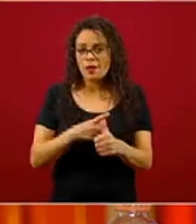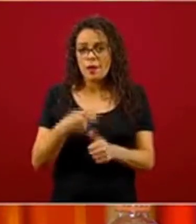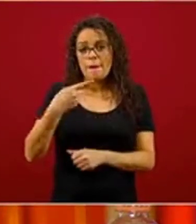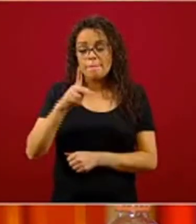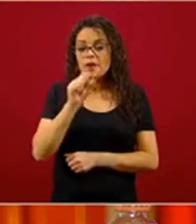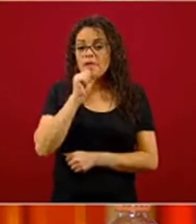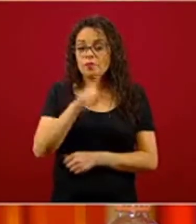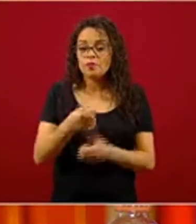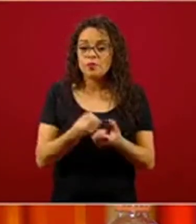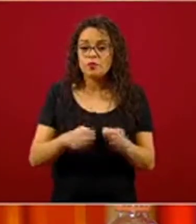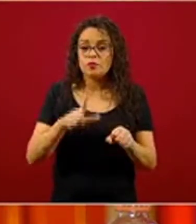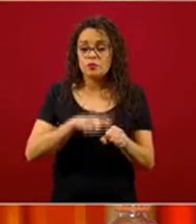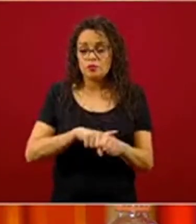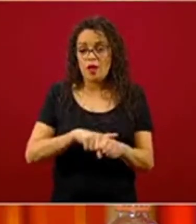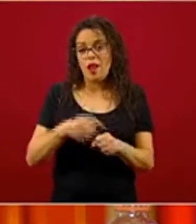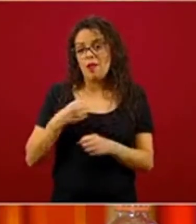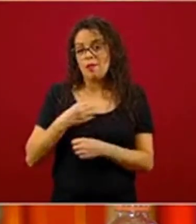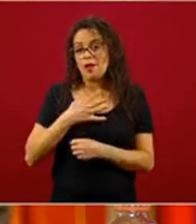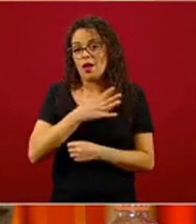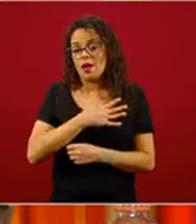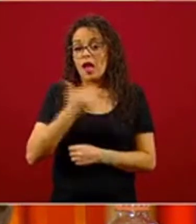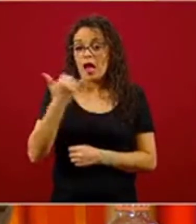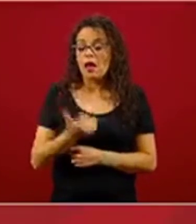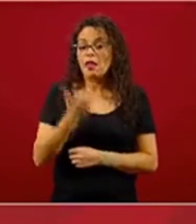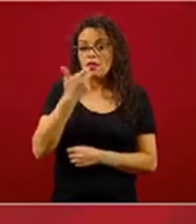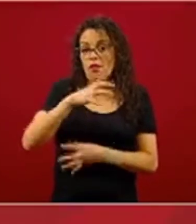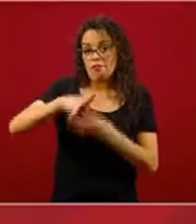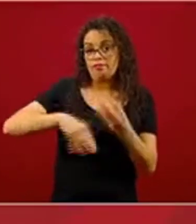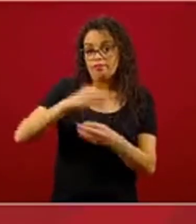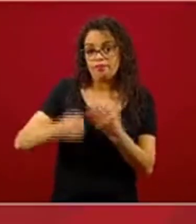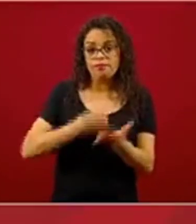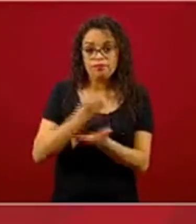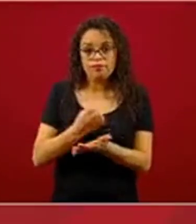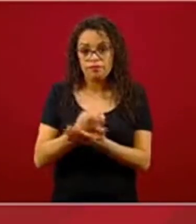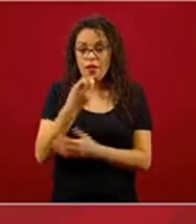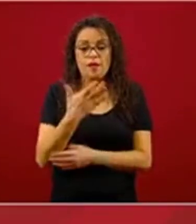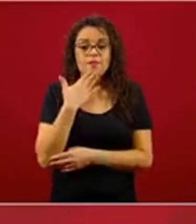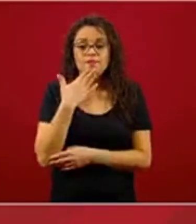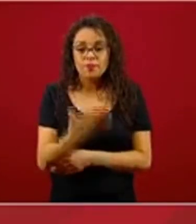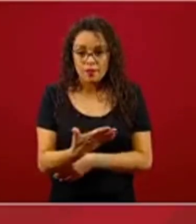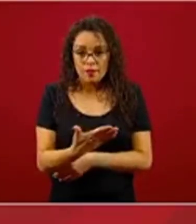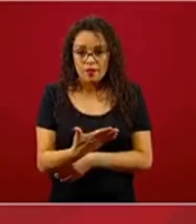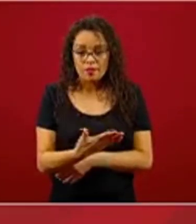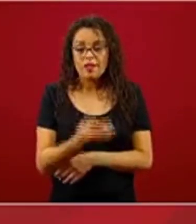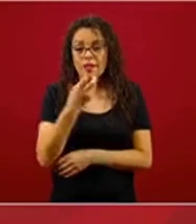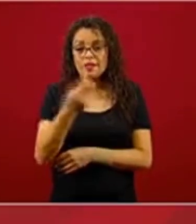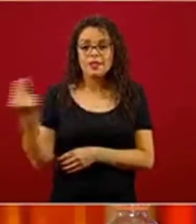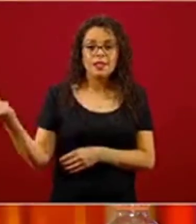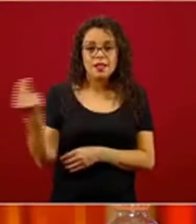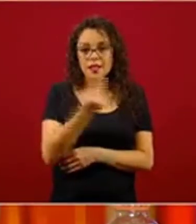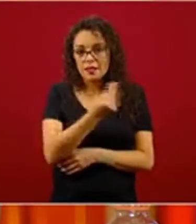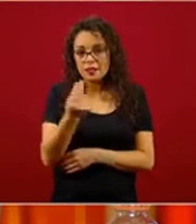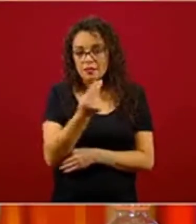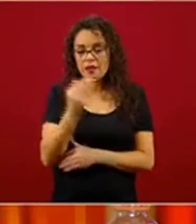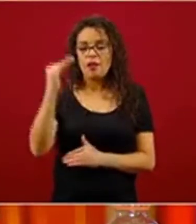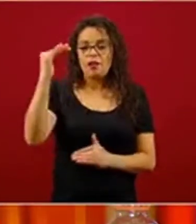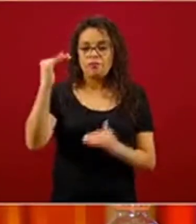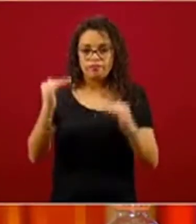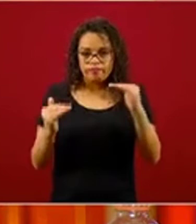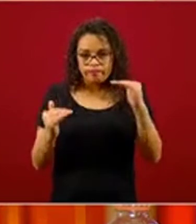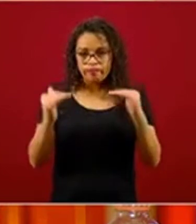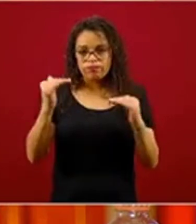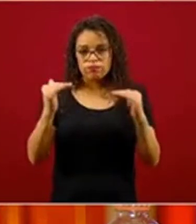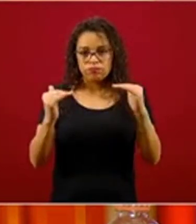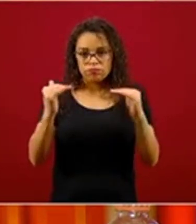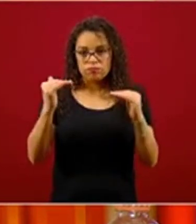social y la economía. Y hemos dicho en todo momento que se trata de hacer un balance, balance. Nadie